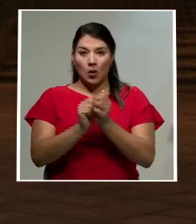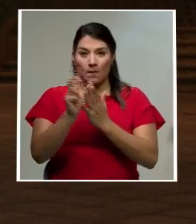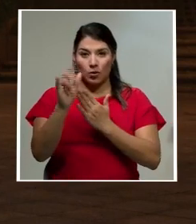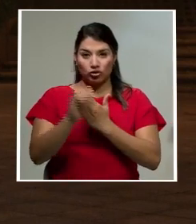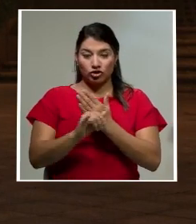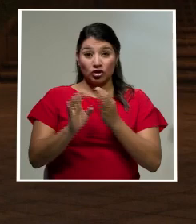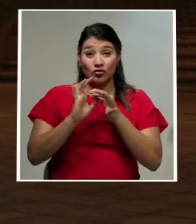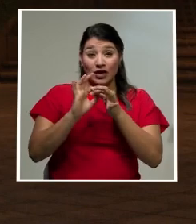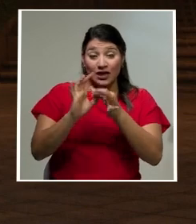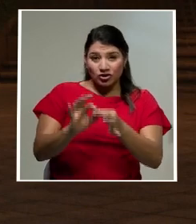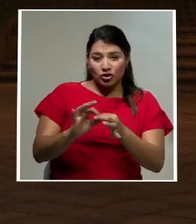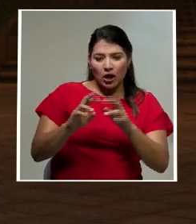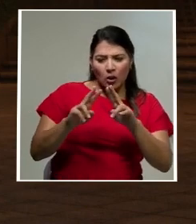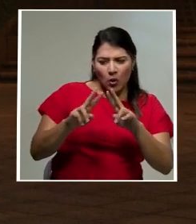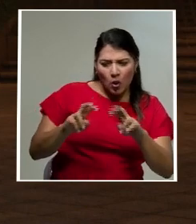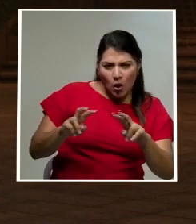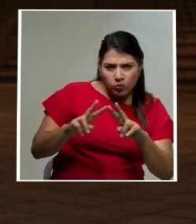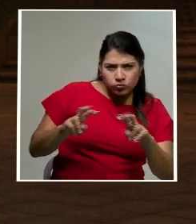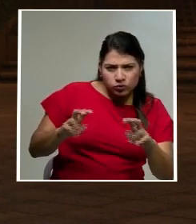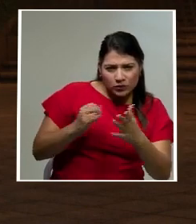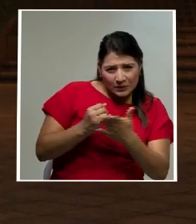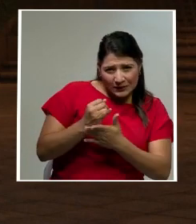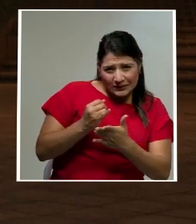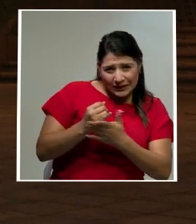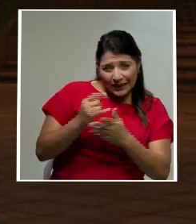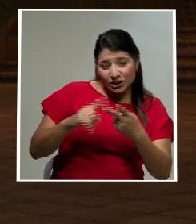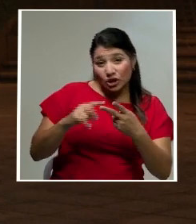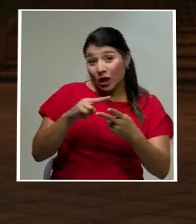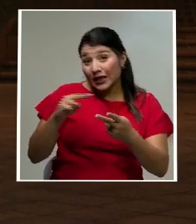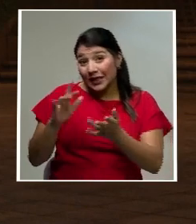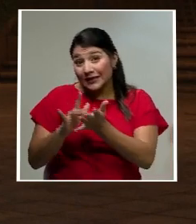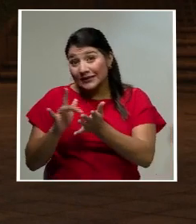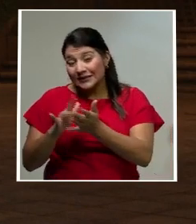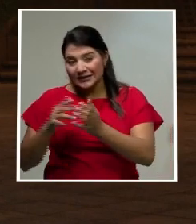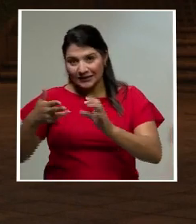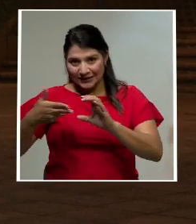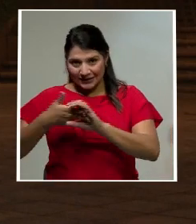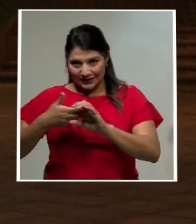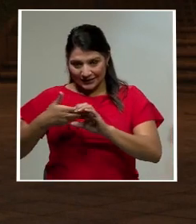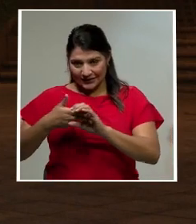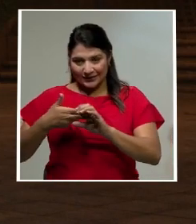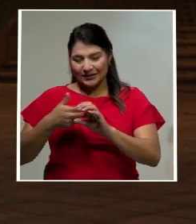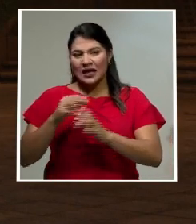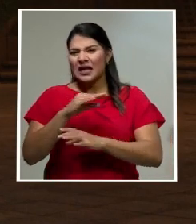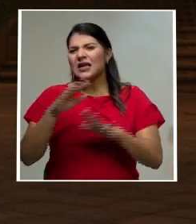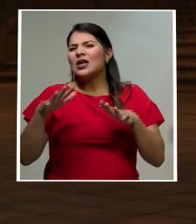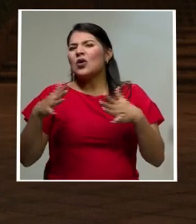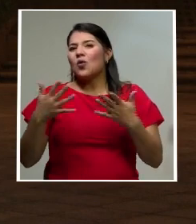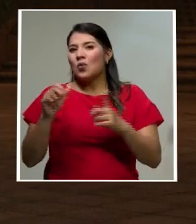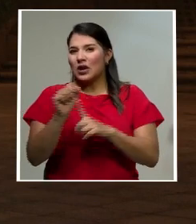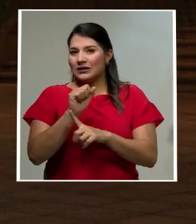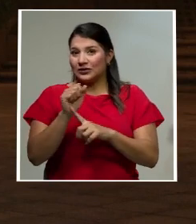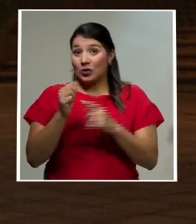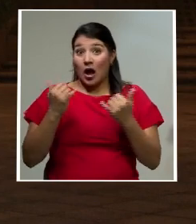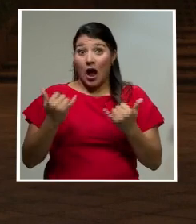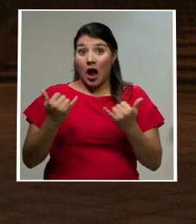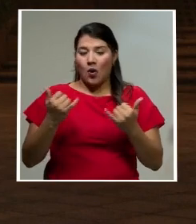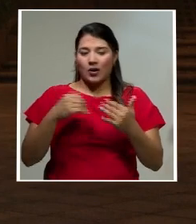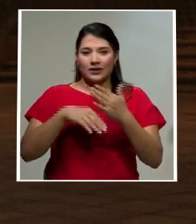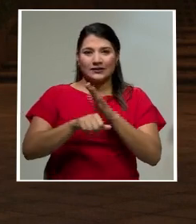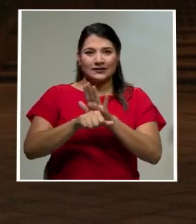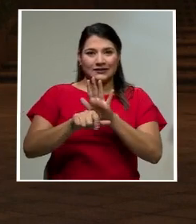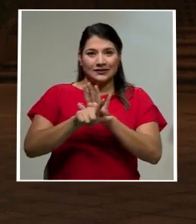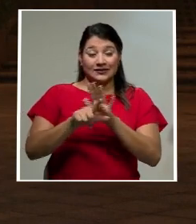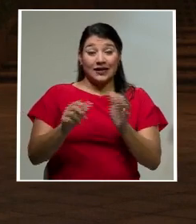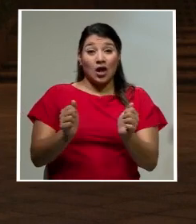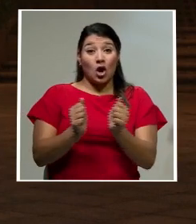y exploración petrolera y más o menos los ambientes que se están viviendo ahorita acá en el Congreso con este